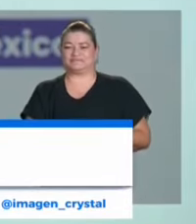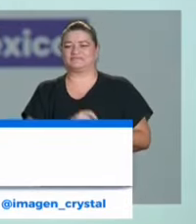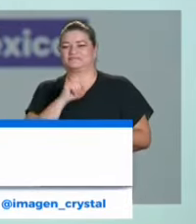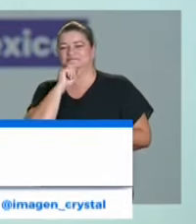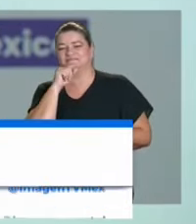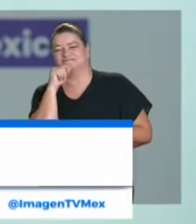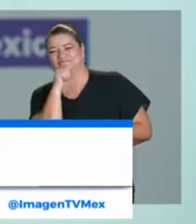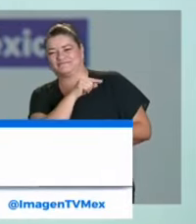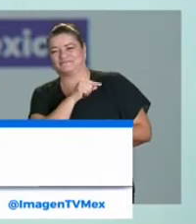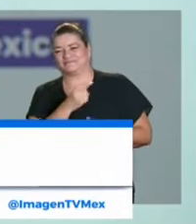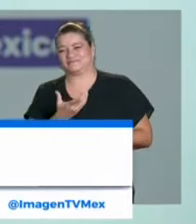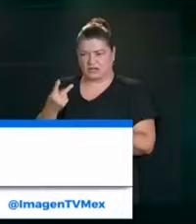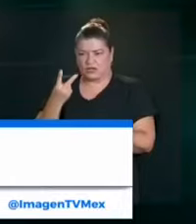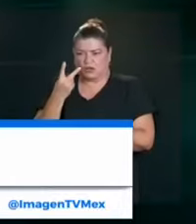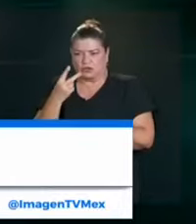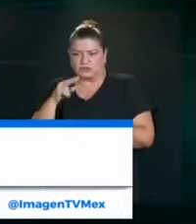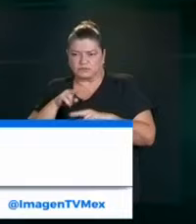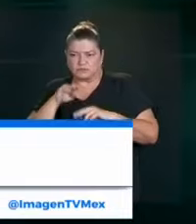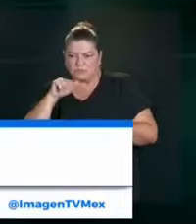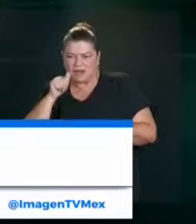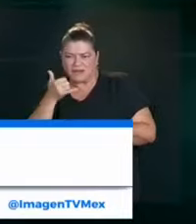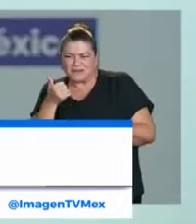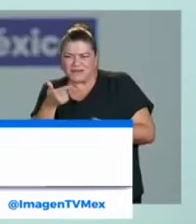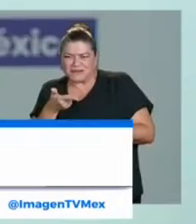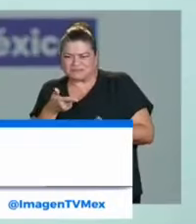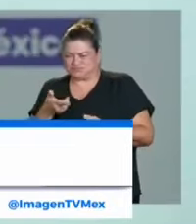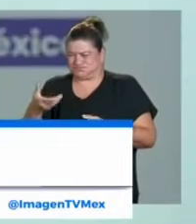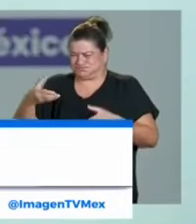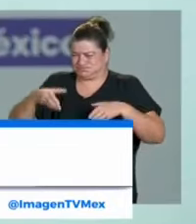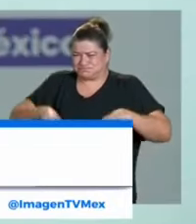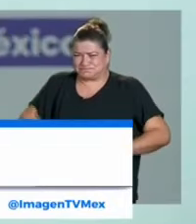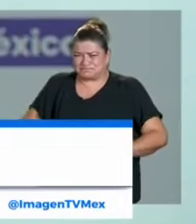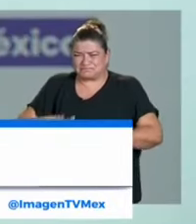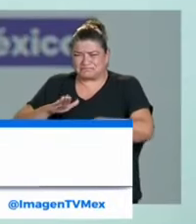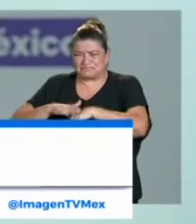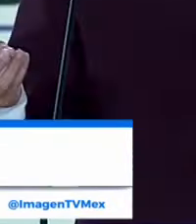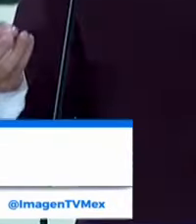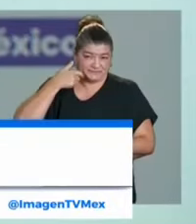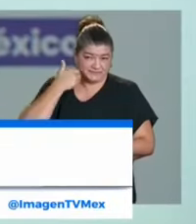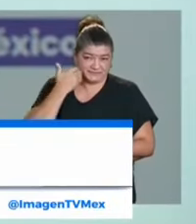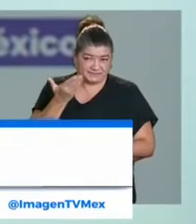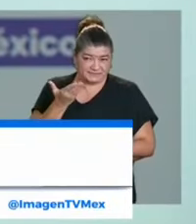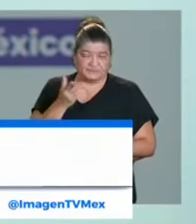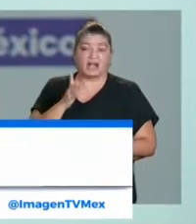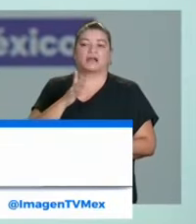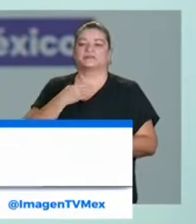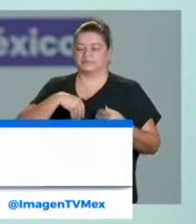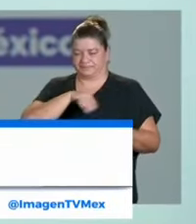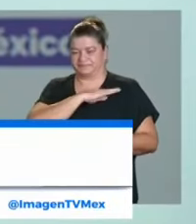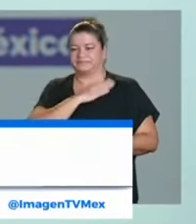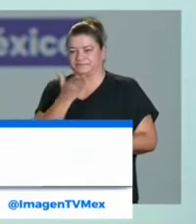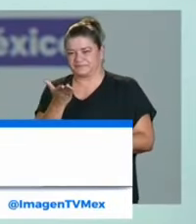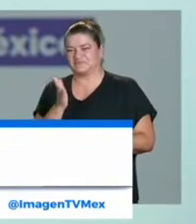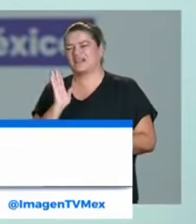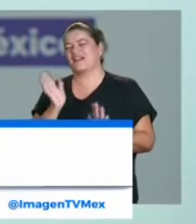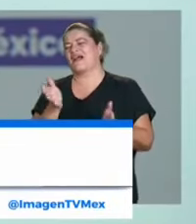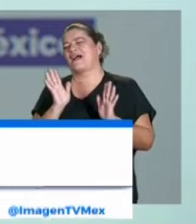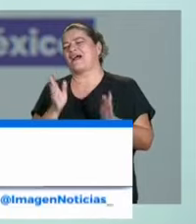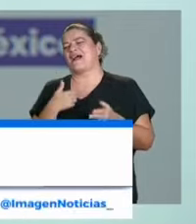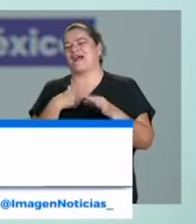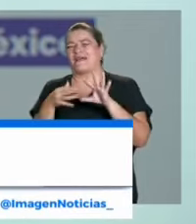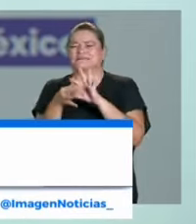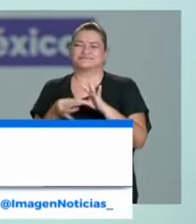ya no lo podemos decir de otra manera. La verdad, no creo que valga la pena ya que presente su denuncia. Lo que es increíble es que sigan